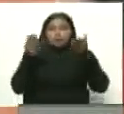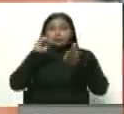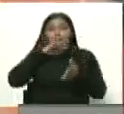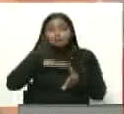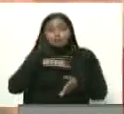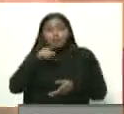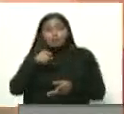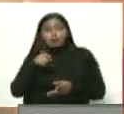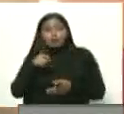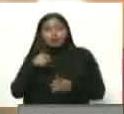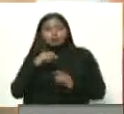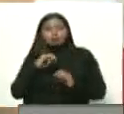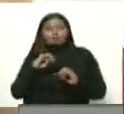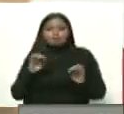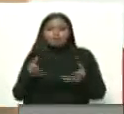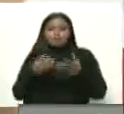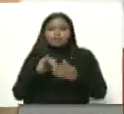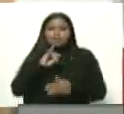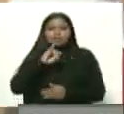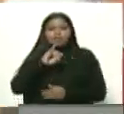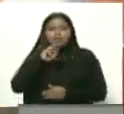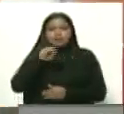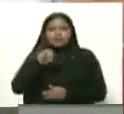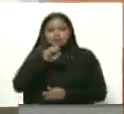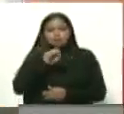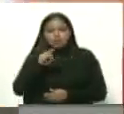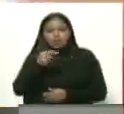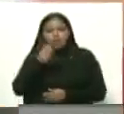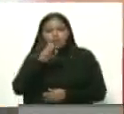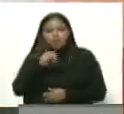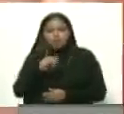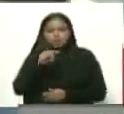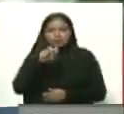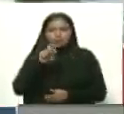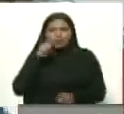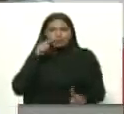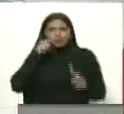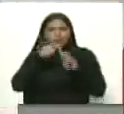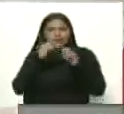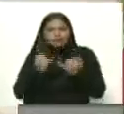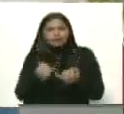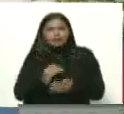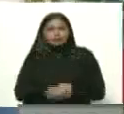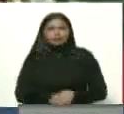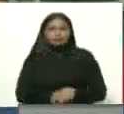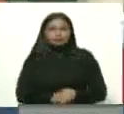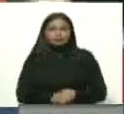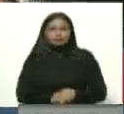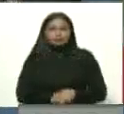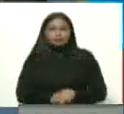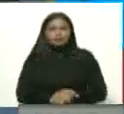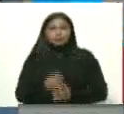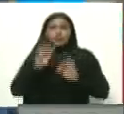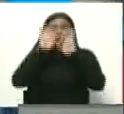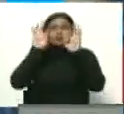historia insurgente. ¿Por qué historia insurgente y cómo traerla al presente? Sí, historia insurgente es